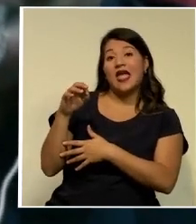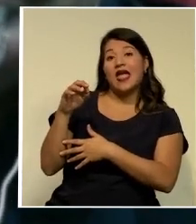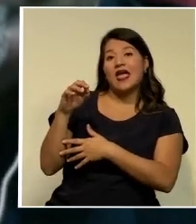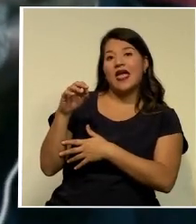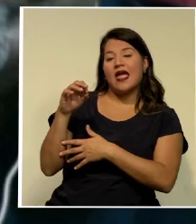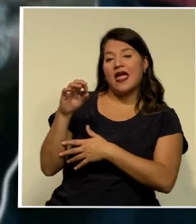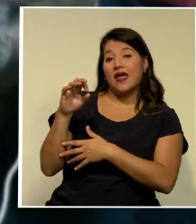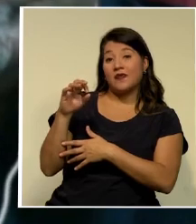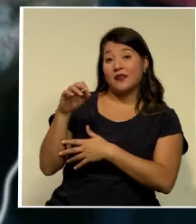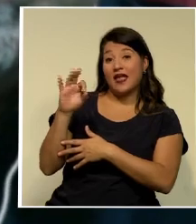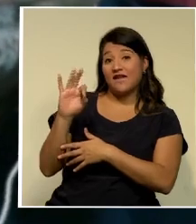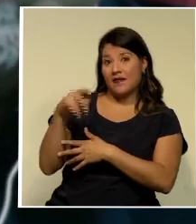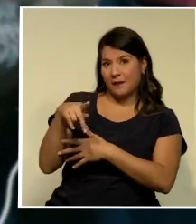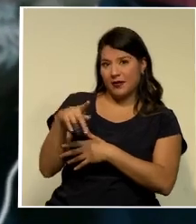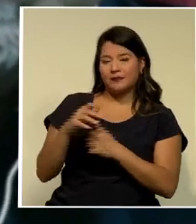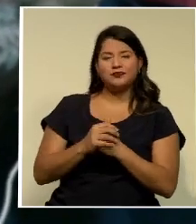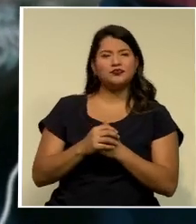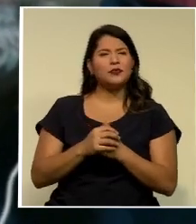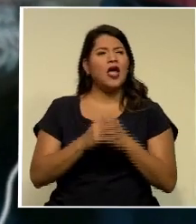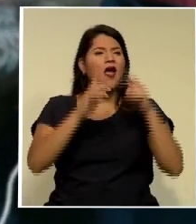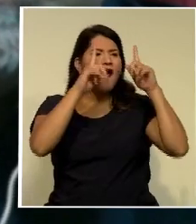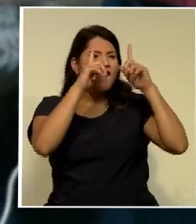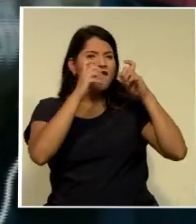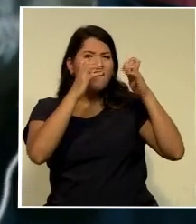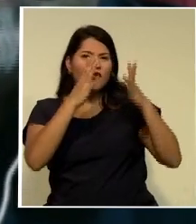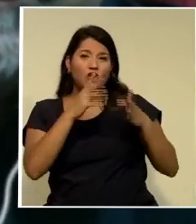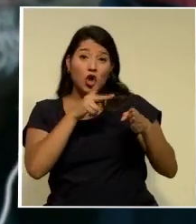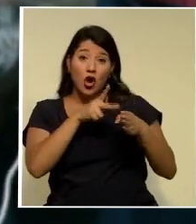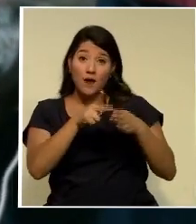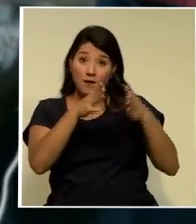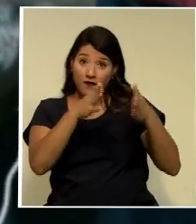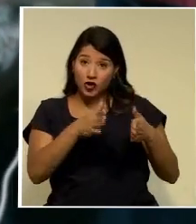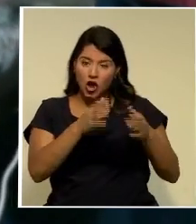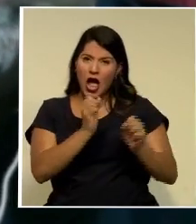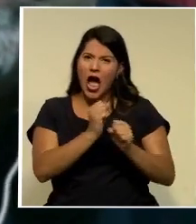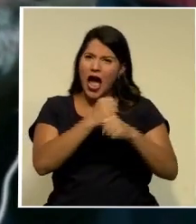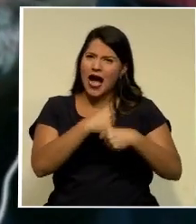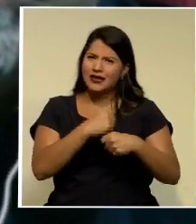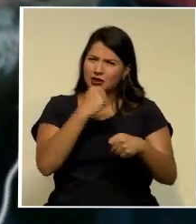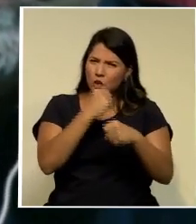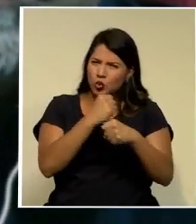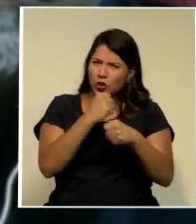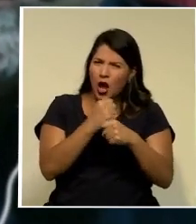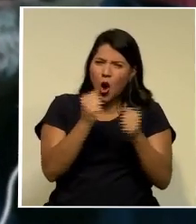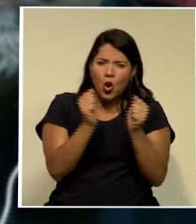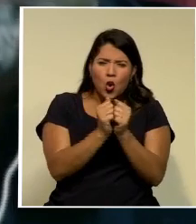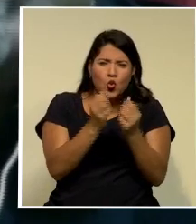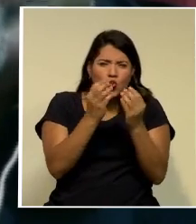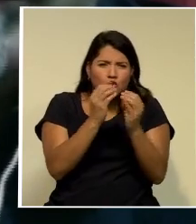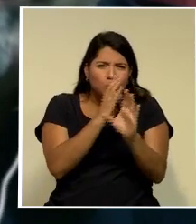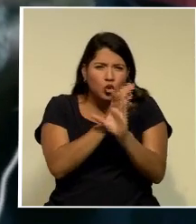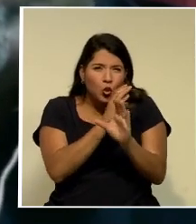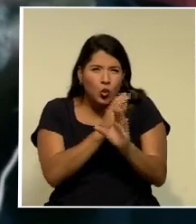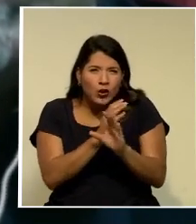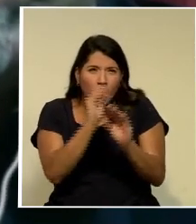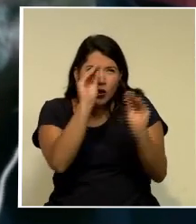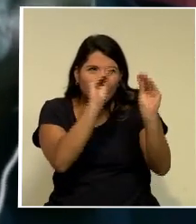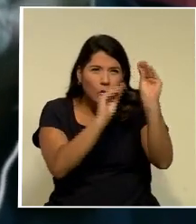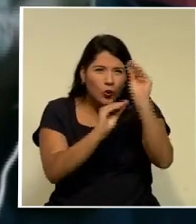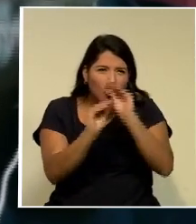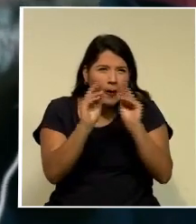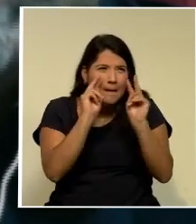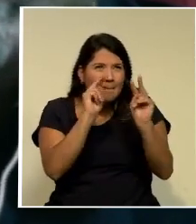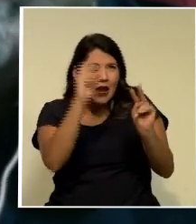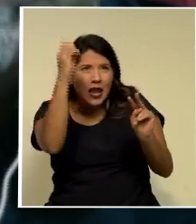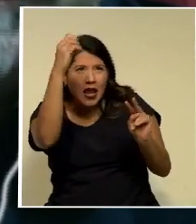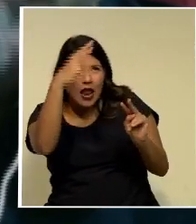Ezequiel, usualmente los fotógrafos profesionales hacen un trabajo muy meticuloso. Miden la luz, la distancia, el